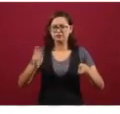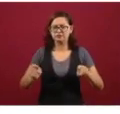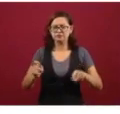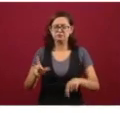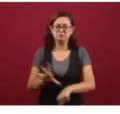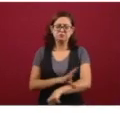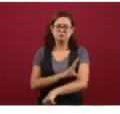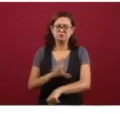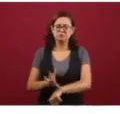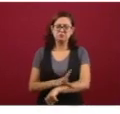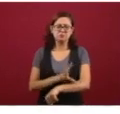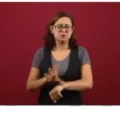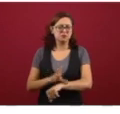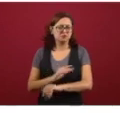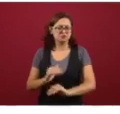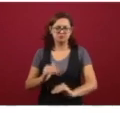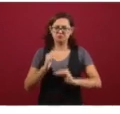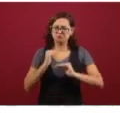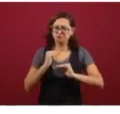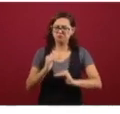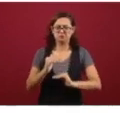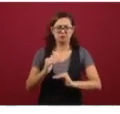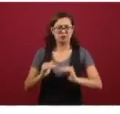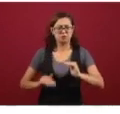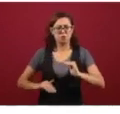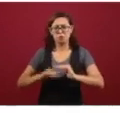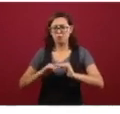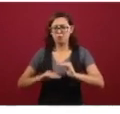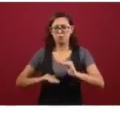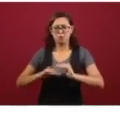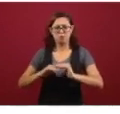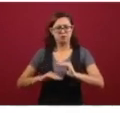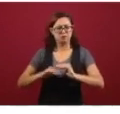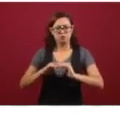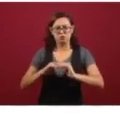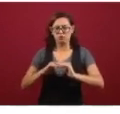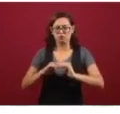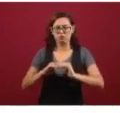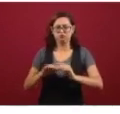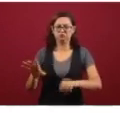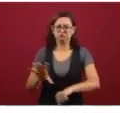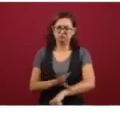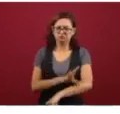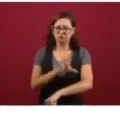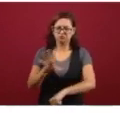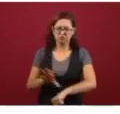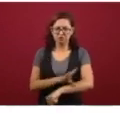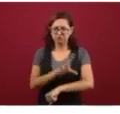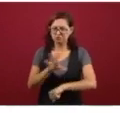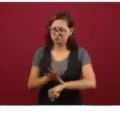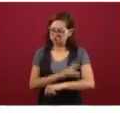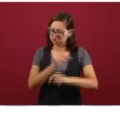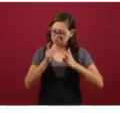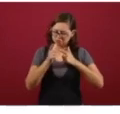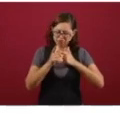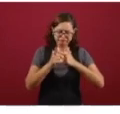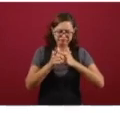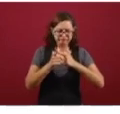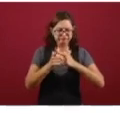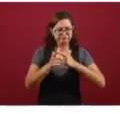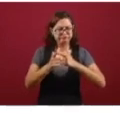operativa que debemos de tener para dar una energía sin interrupciones.